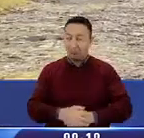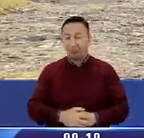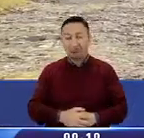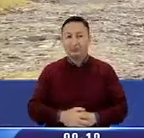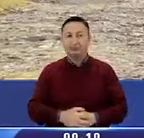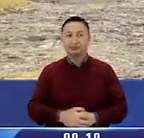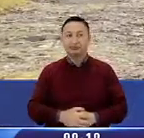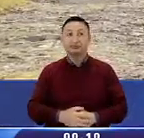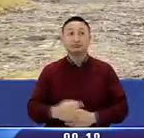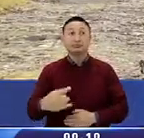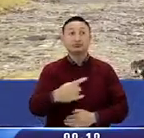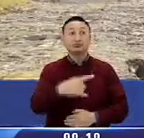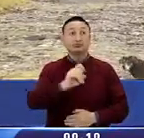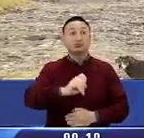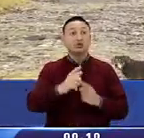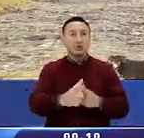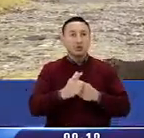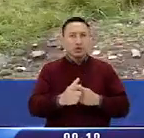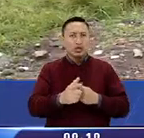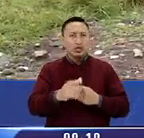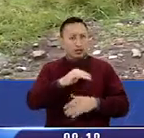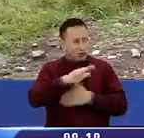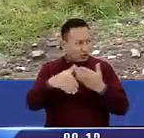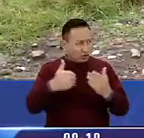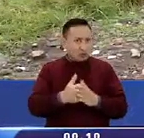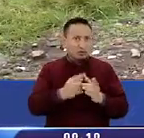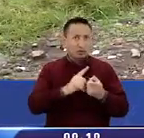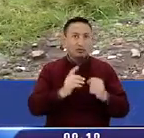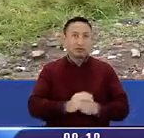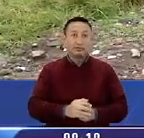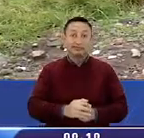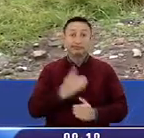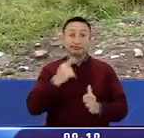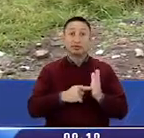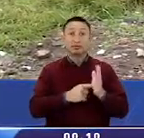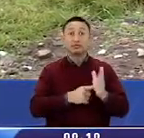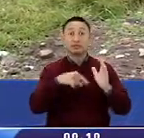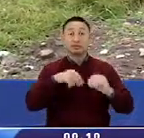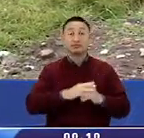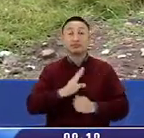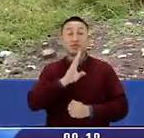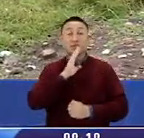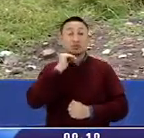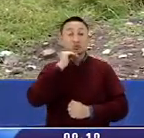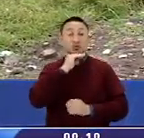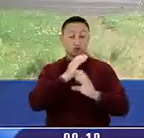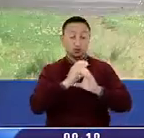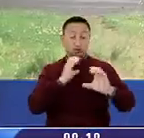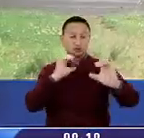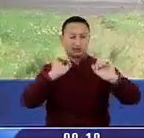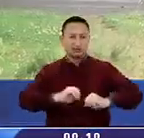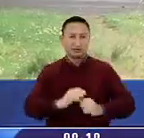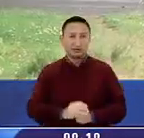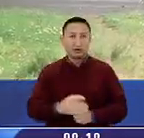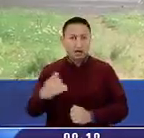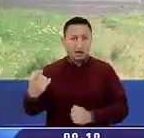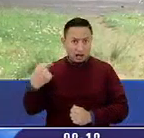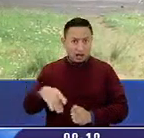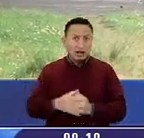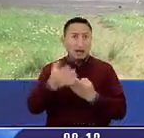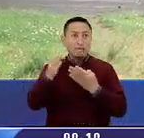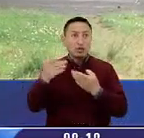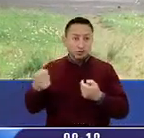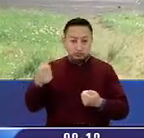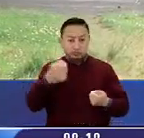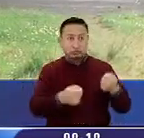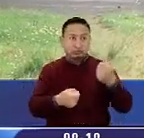que la vía necesita una intervención integral. Hay tramos que cuentan con el alcantarillado y también han sido parte de los presupuestos participativos,